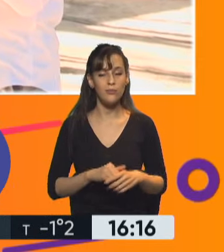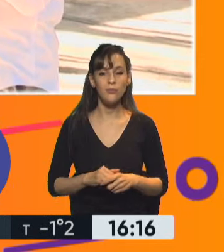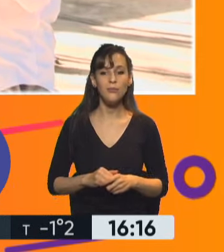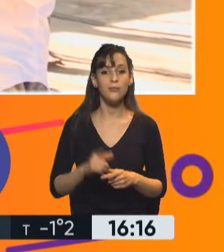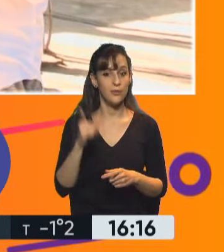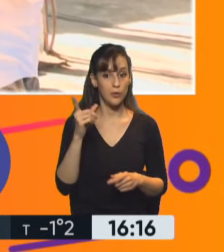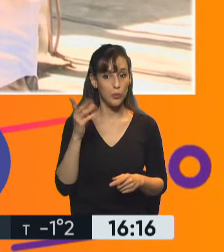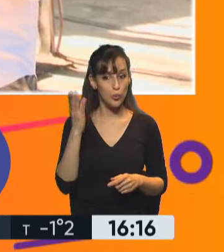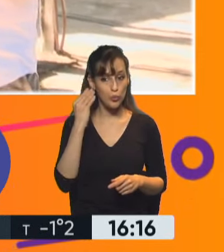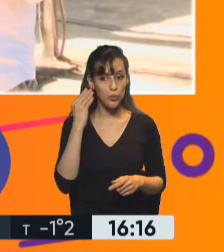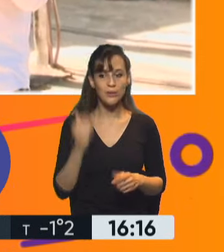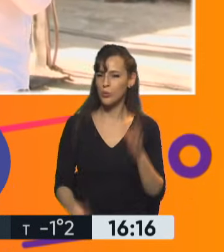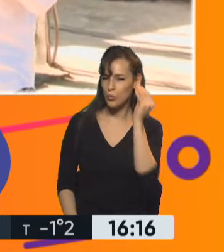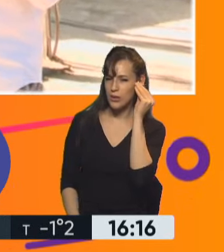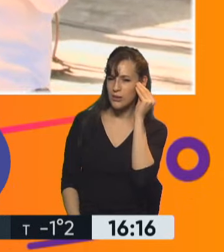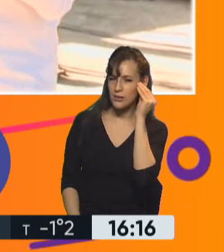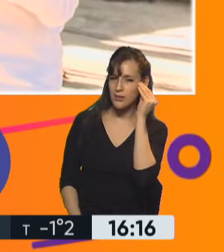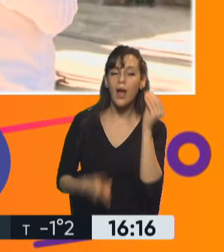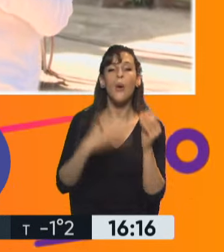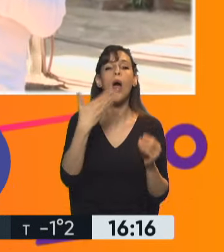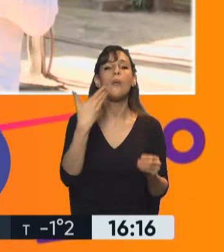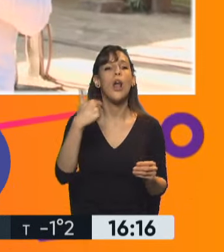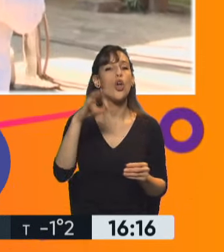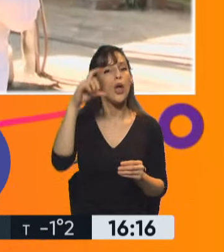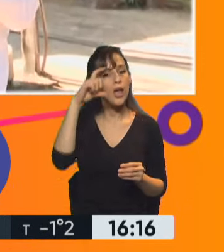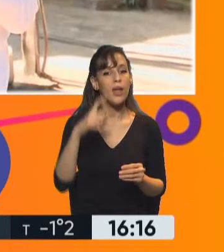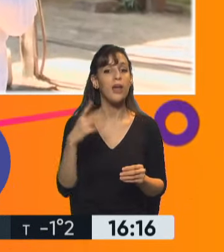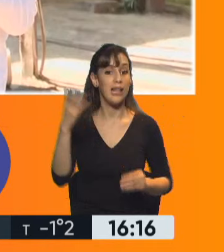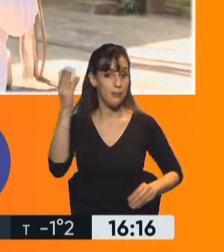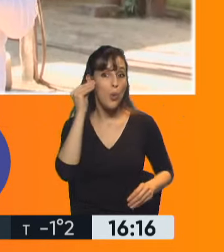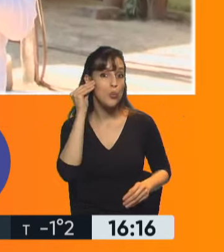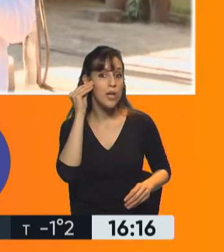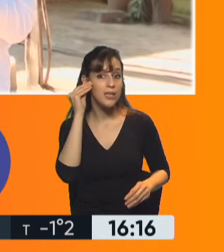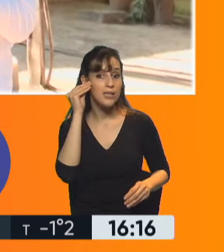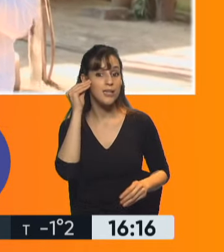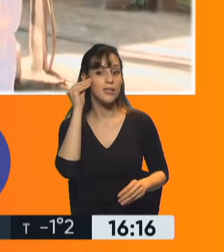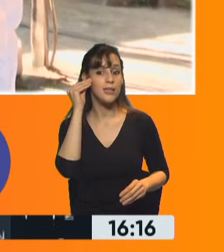escuchás bien? ¿Me escuchás ahí, Tere? A ver, habla, Noé, por favor. ¿Me escuchás, Tere, bien?